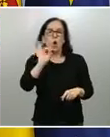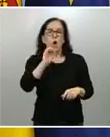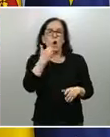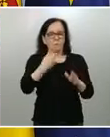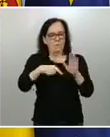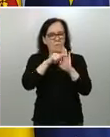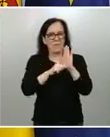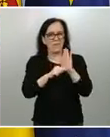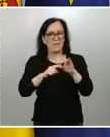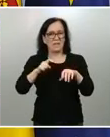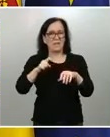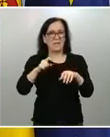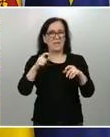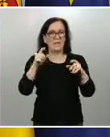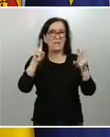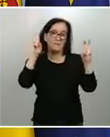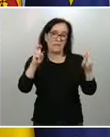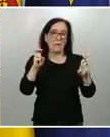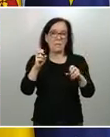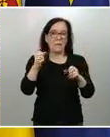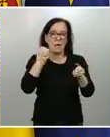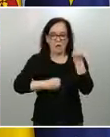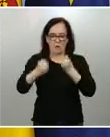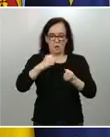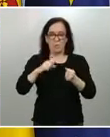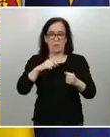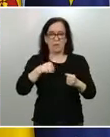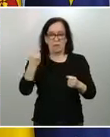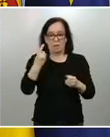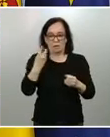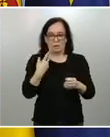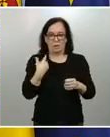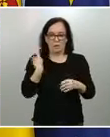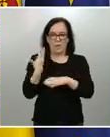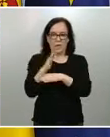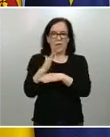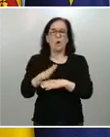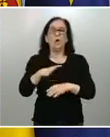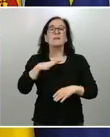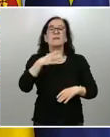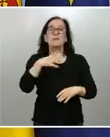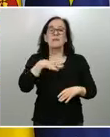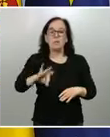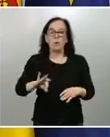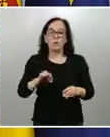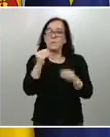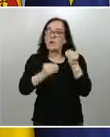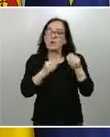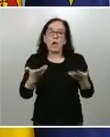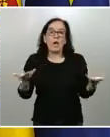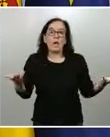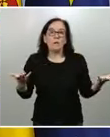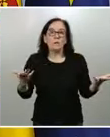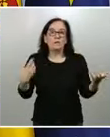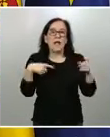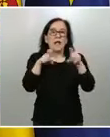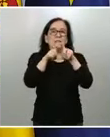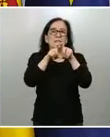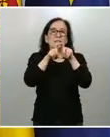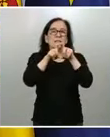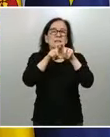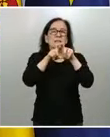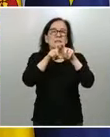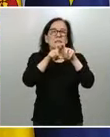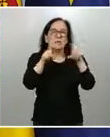que en otras ocasiones se han podido plantear claro que se pueden pero no de la dimensión de la entidad de las que